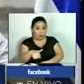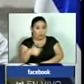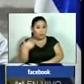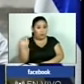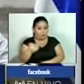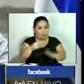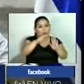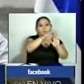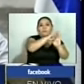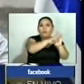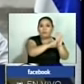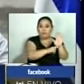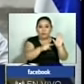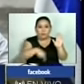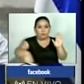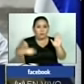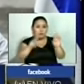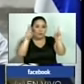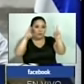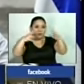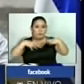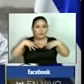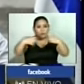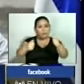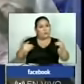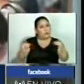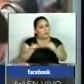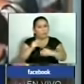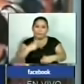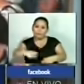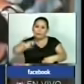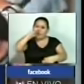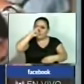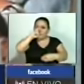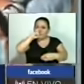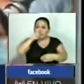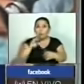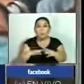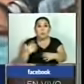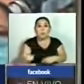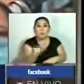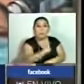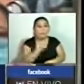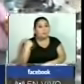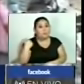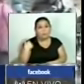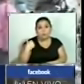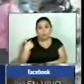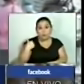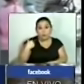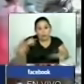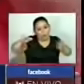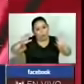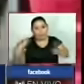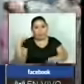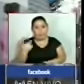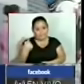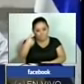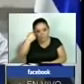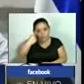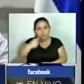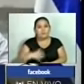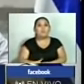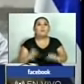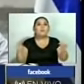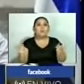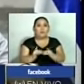las medidas y las recomendaciones sanitarias, sino también es necesario endurecerlas para que aquellos que no las estén cumpliendo se vean obligados a hacerlo. También